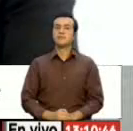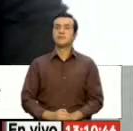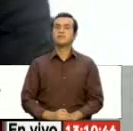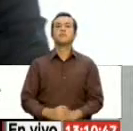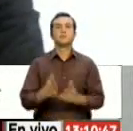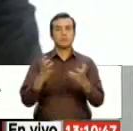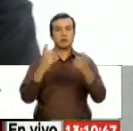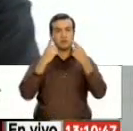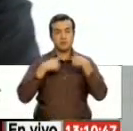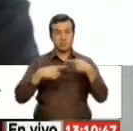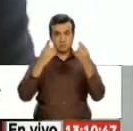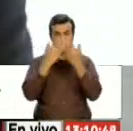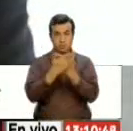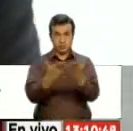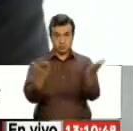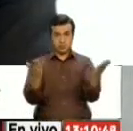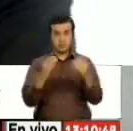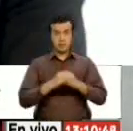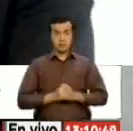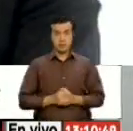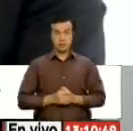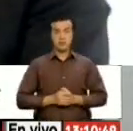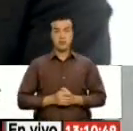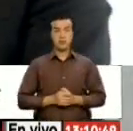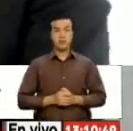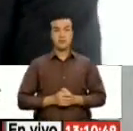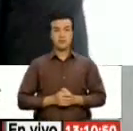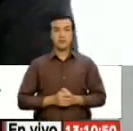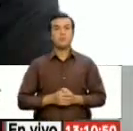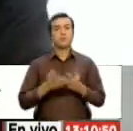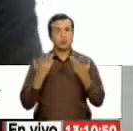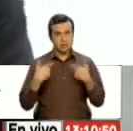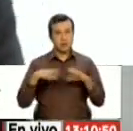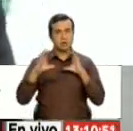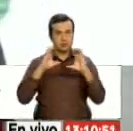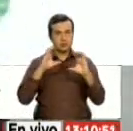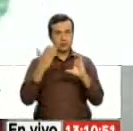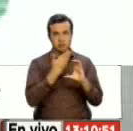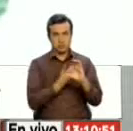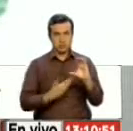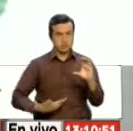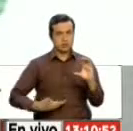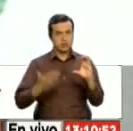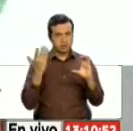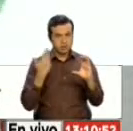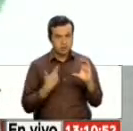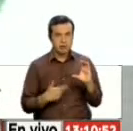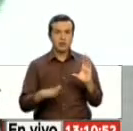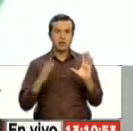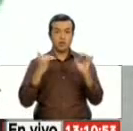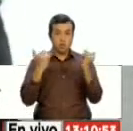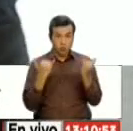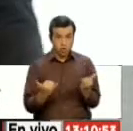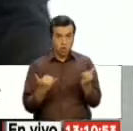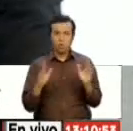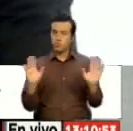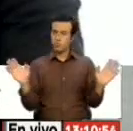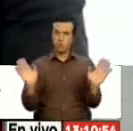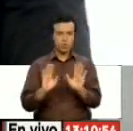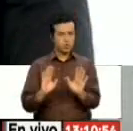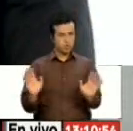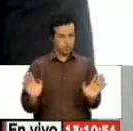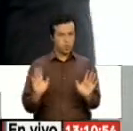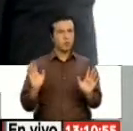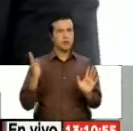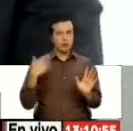Quiero anunciar a ustedes que he conversado con el presidente. No lo he hecho ahora.